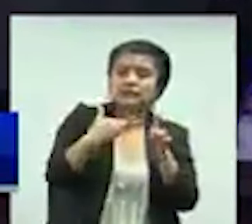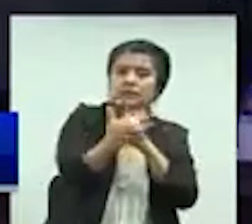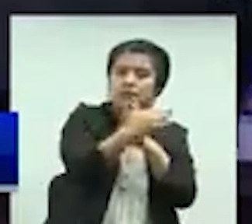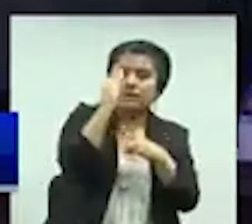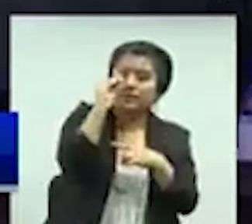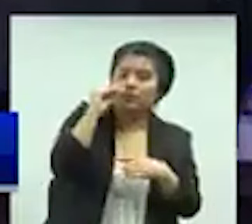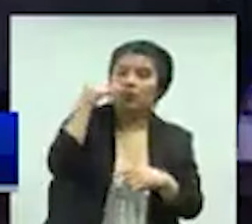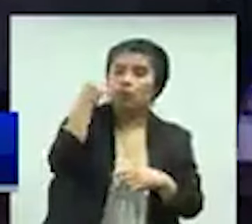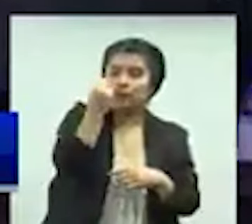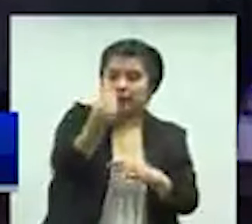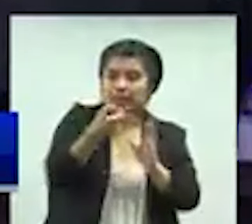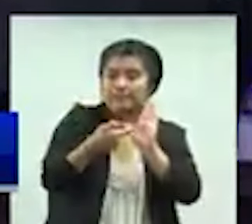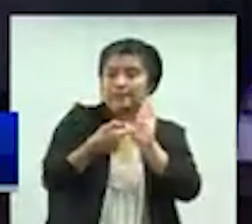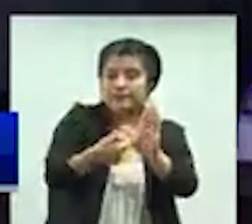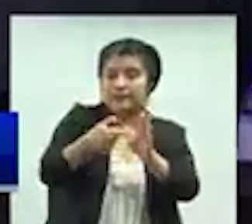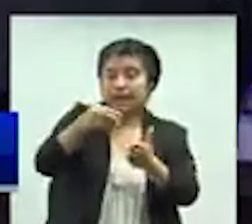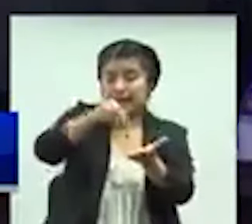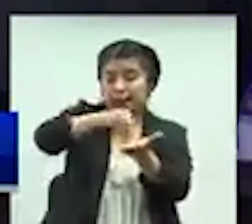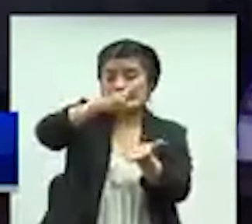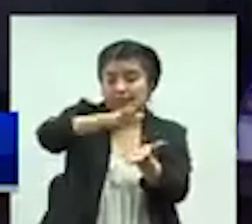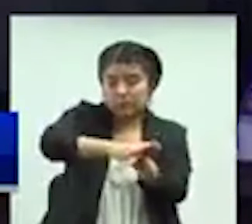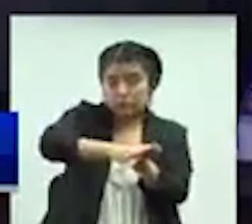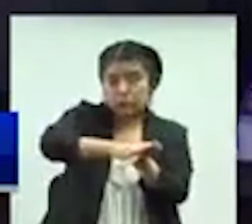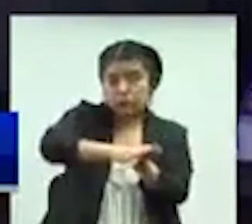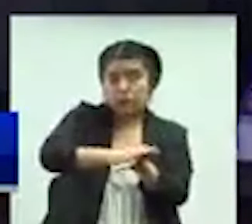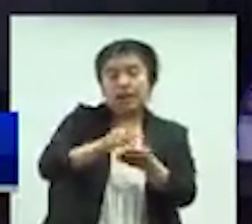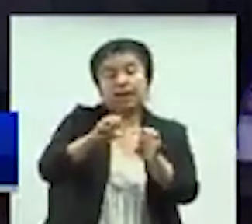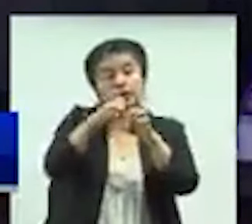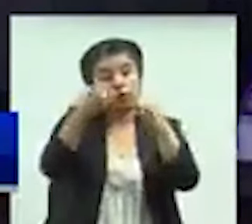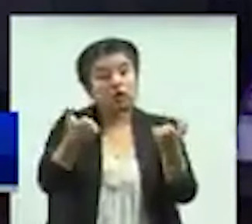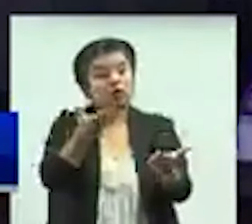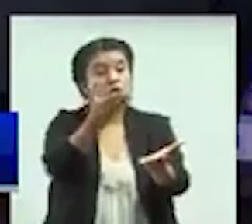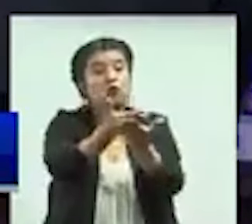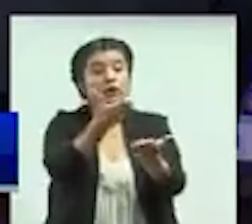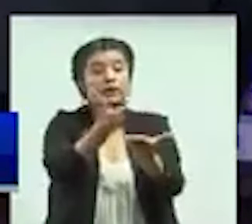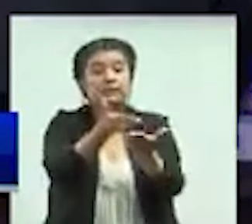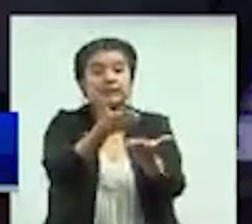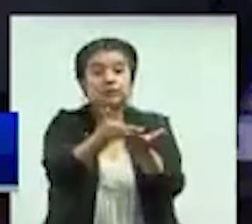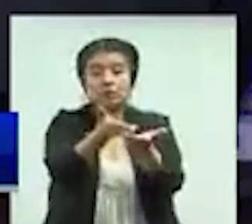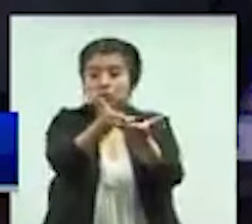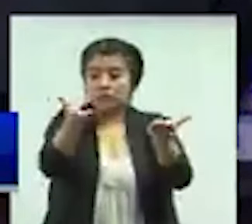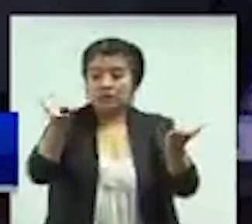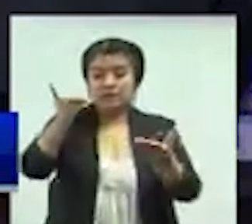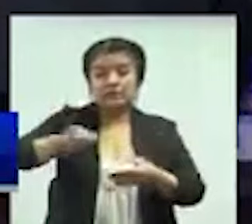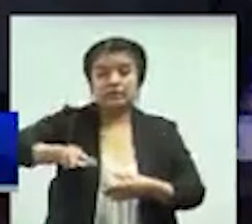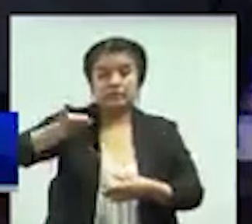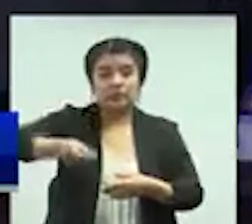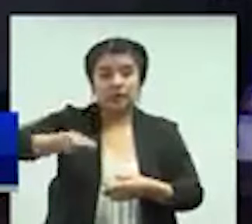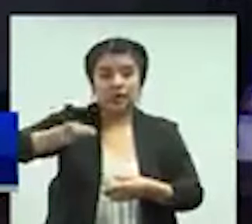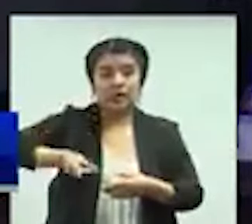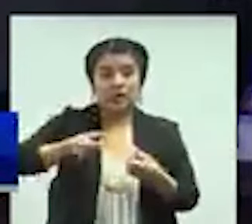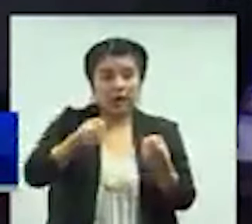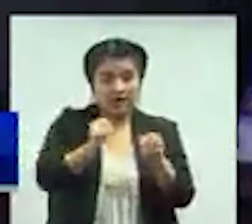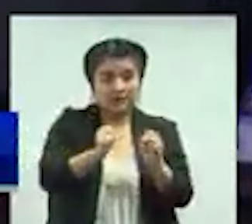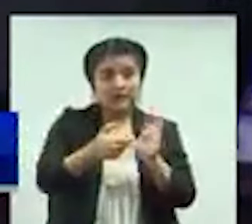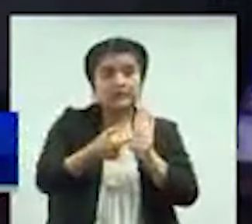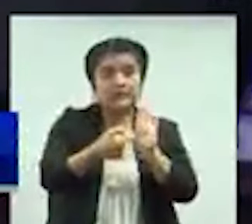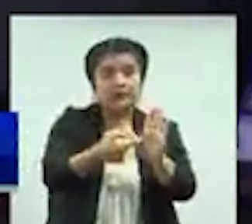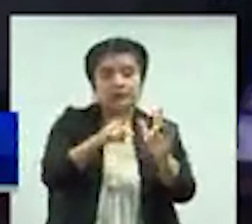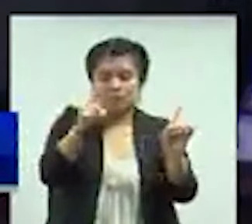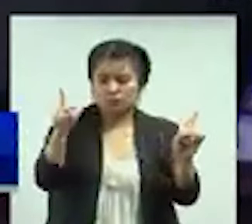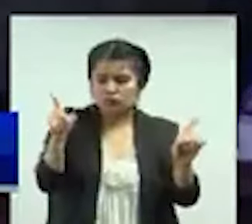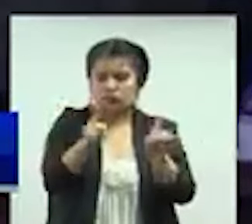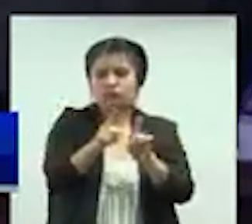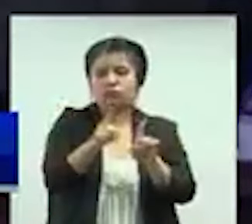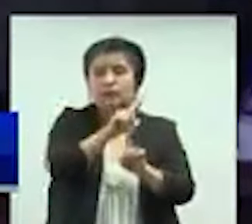motivaron la interpelación. Y le solicito enseguida, diputado, realizar concretamente